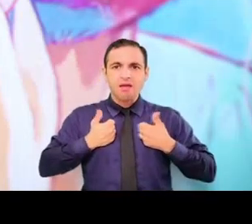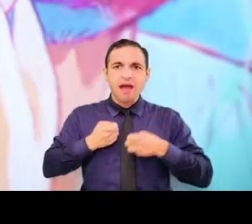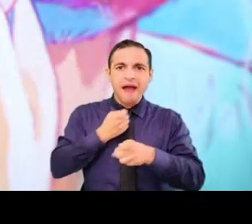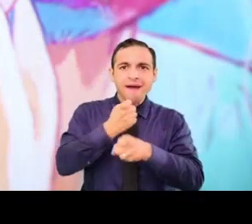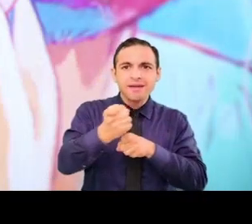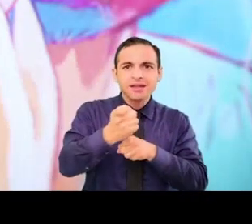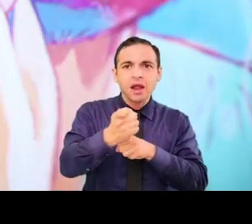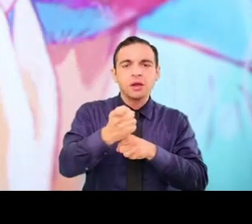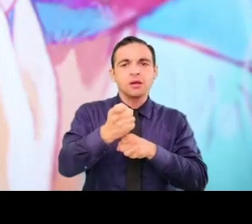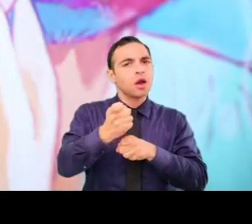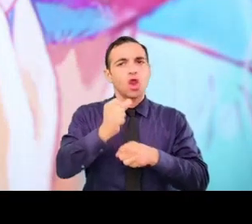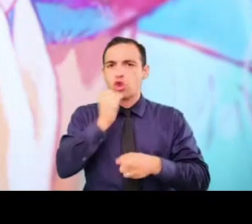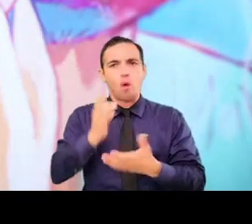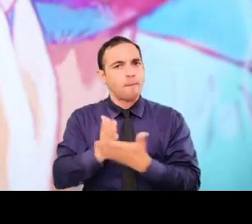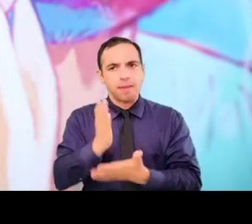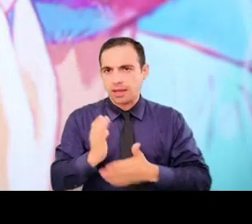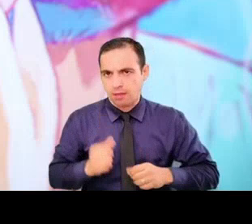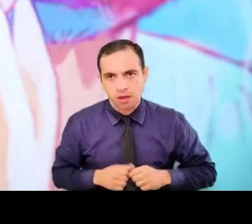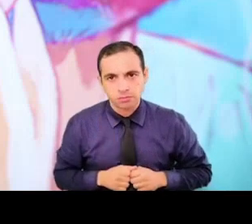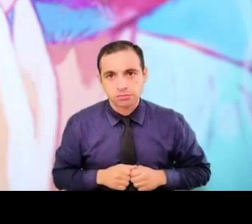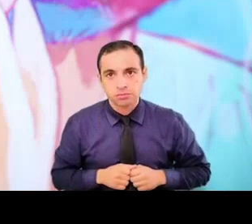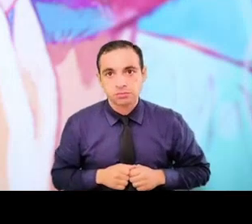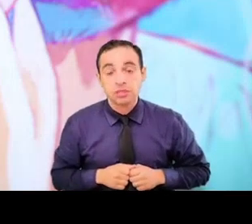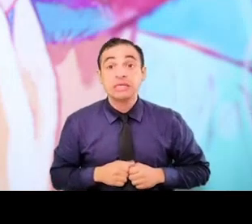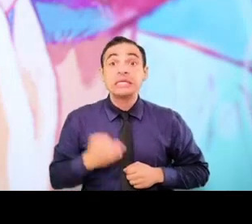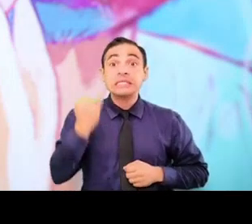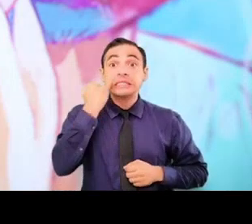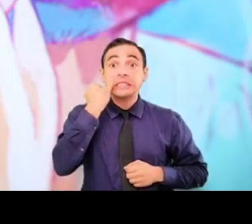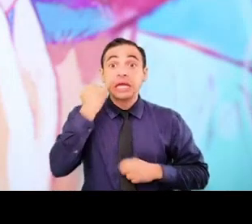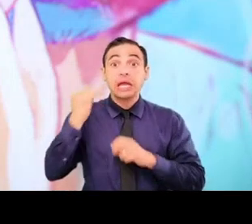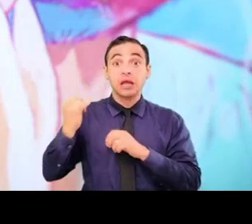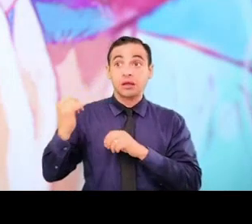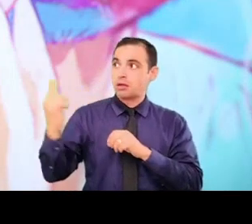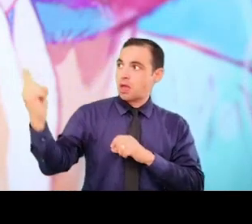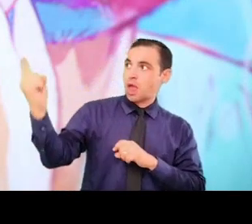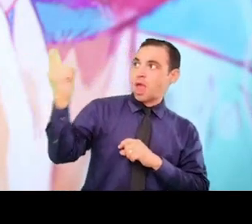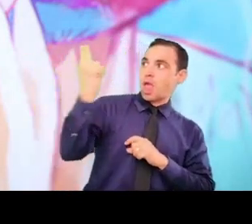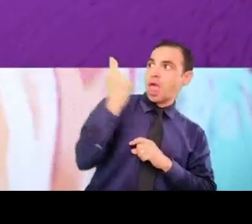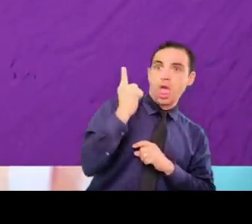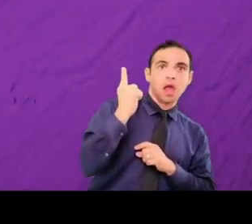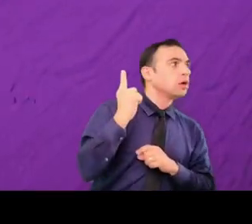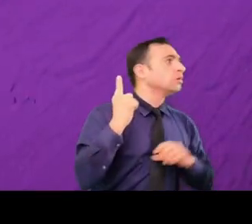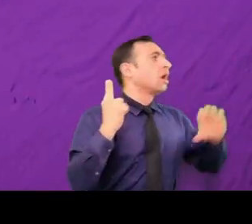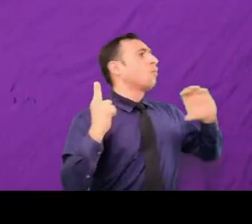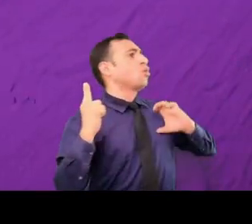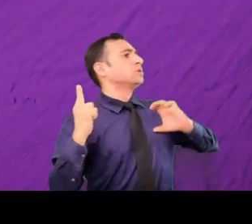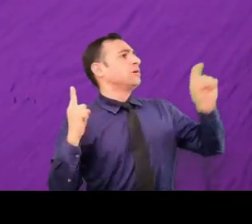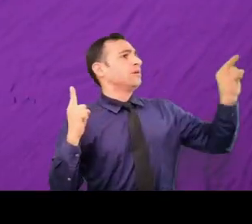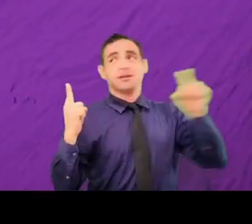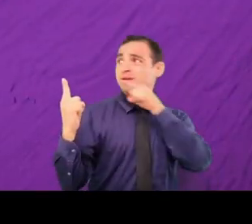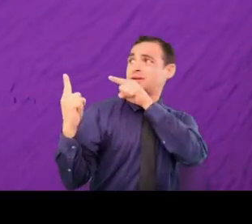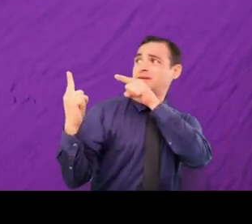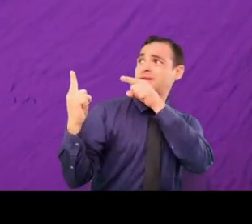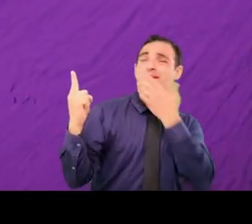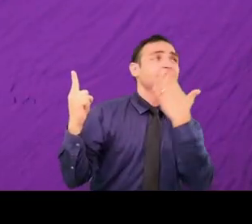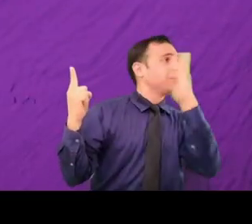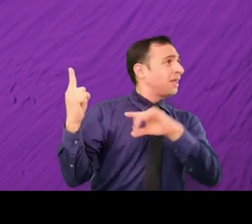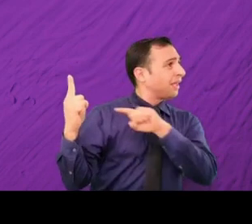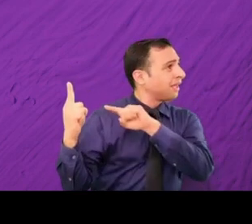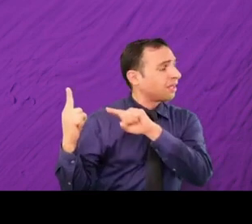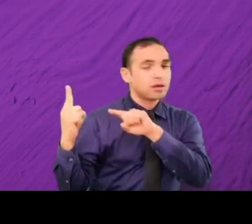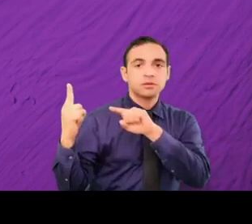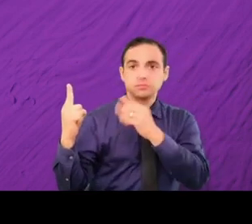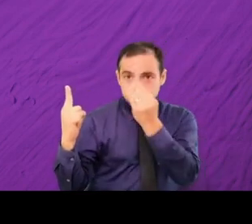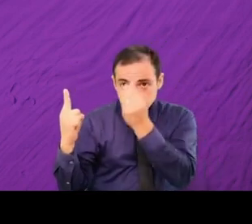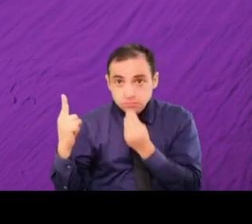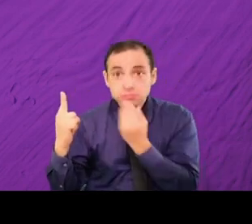que nadie atente contra tu integridad física y mental Si tu pareja llega a agredirte lo mejor que puedes hacer es poner un alto y denunciar